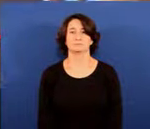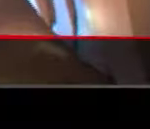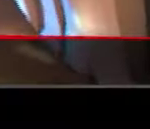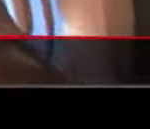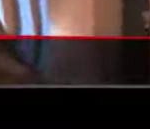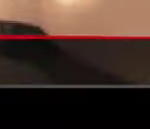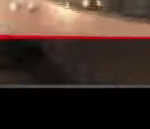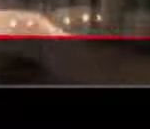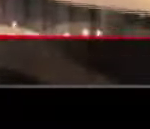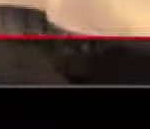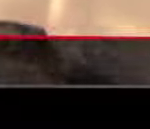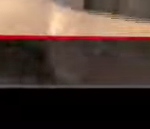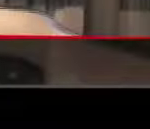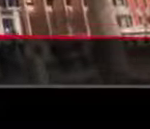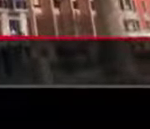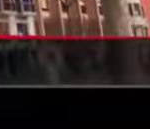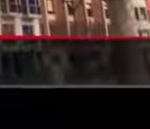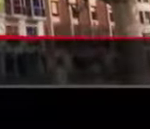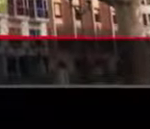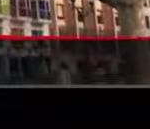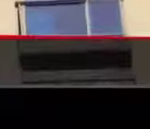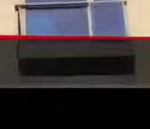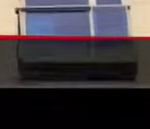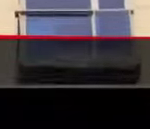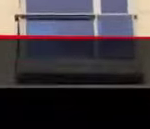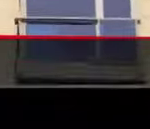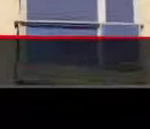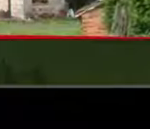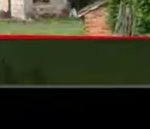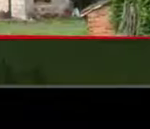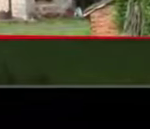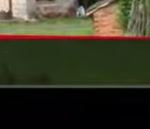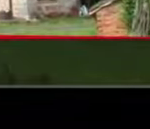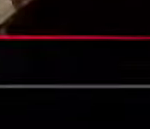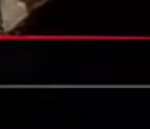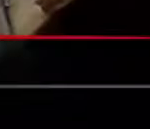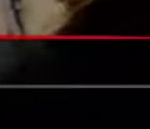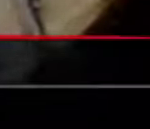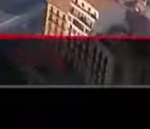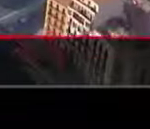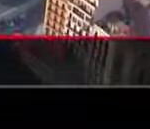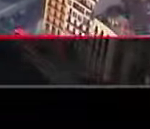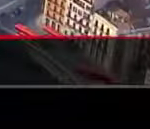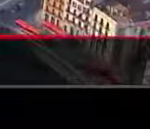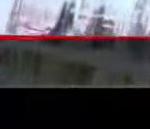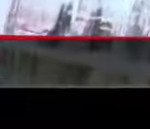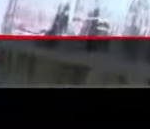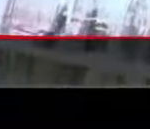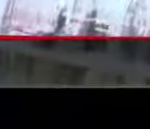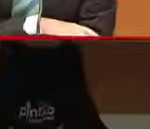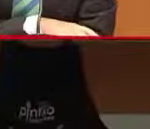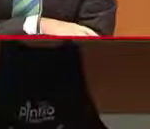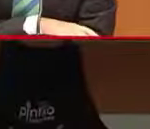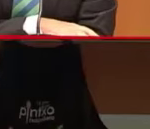prestigio seleccionarán los establecimientos ganadores. Además, se incentivará la participación ciudadana con la elección del premio